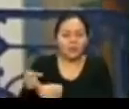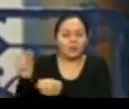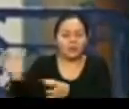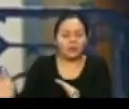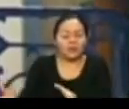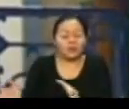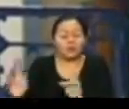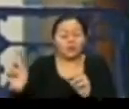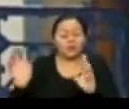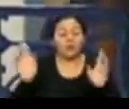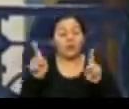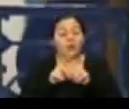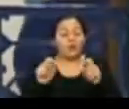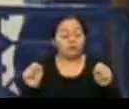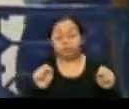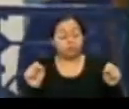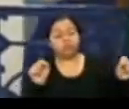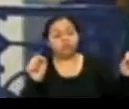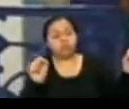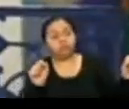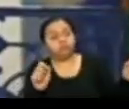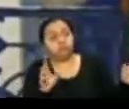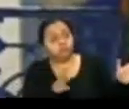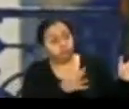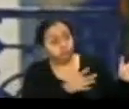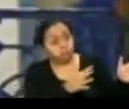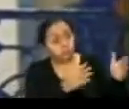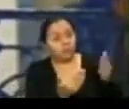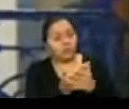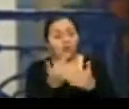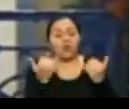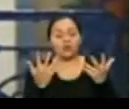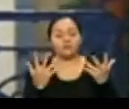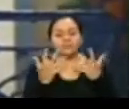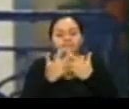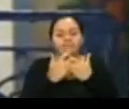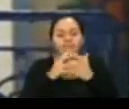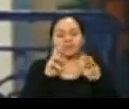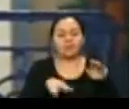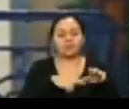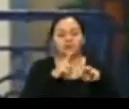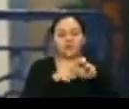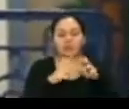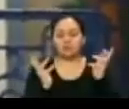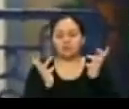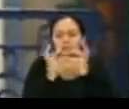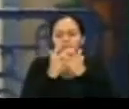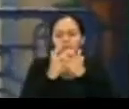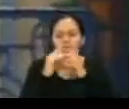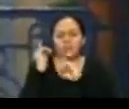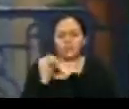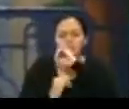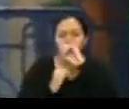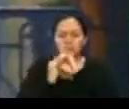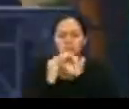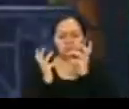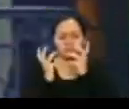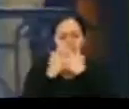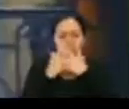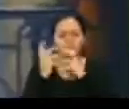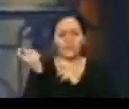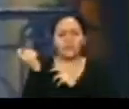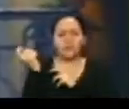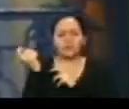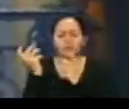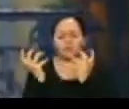del aturdimiento. Tienen articulación nacional e internacional. Tienen poder económico.